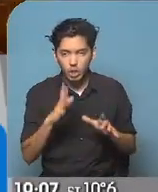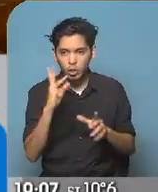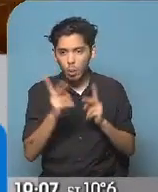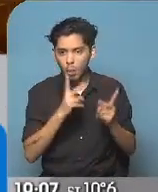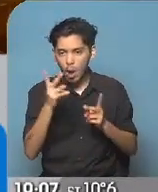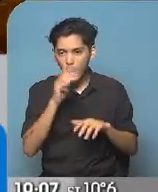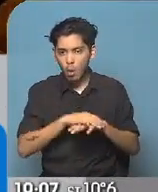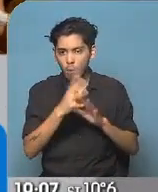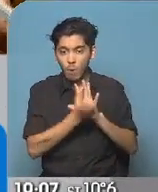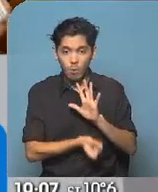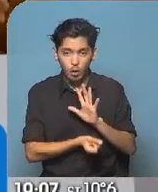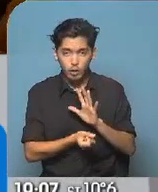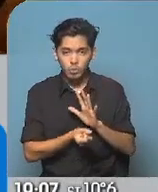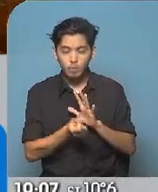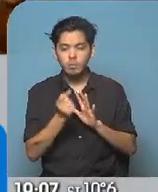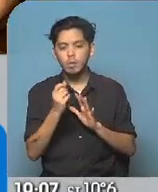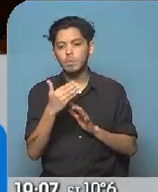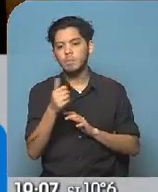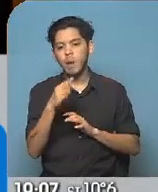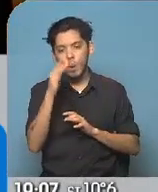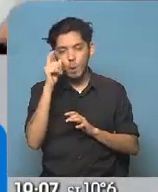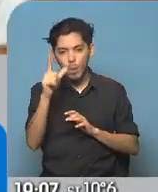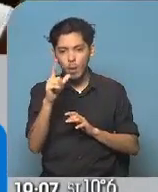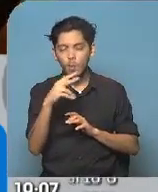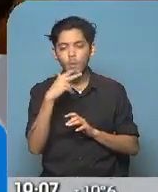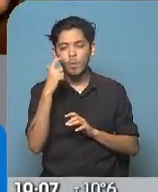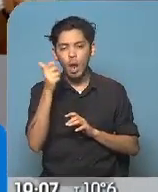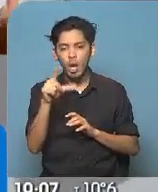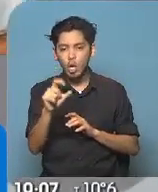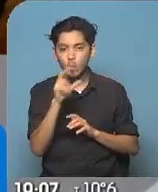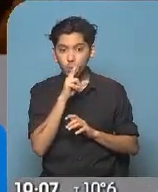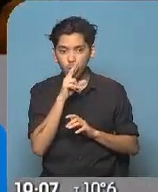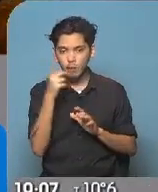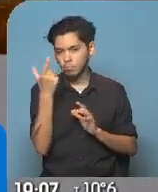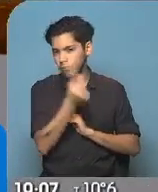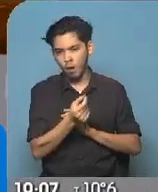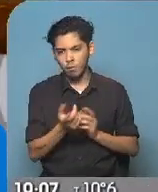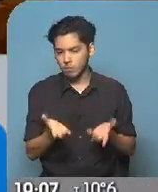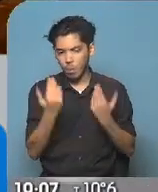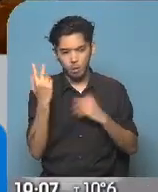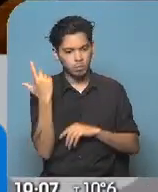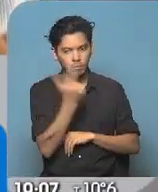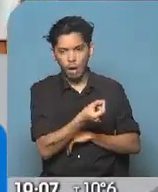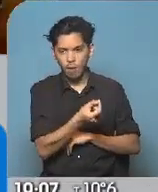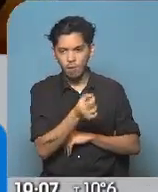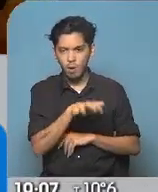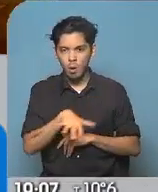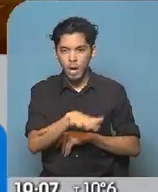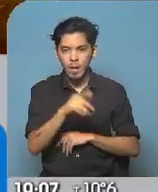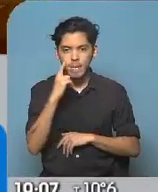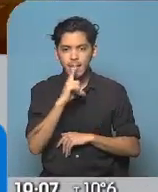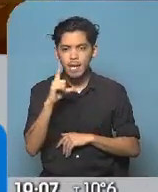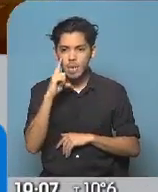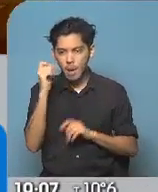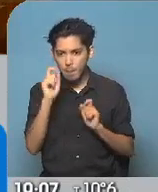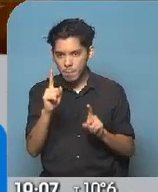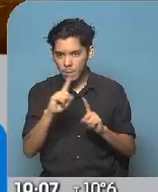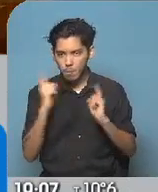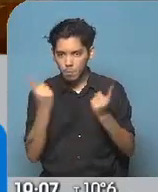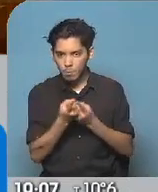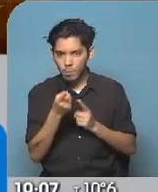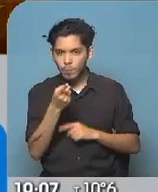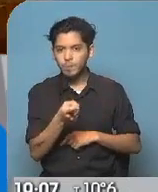generó que la doctora mabel bianco se levante se se vaya del salón illia donde se desarrolla indudablemente